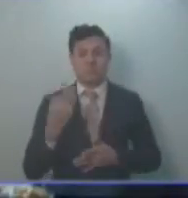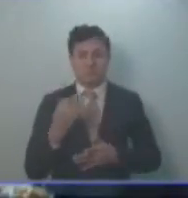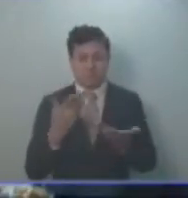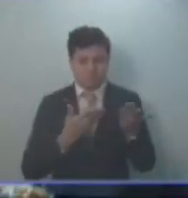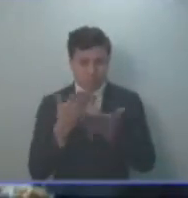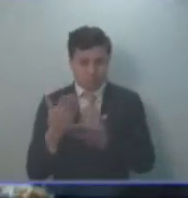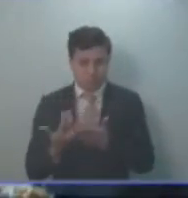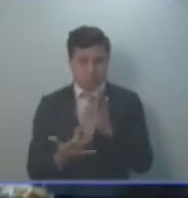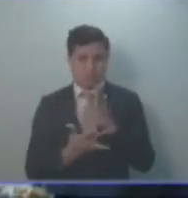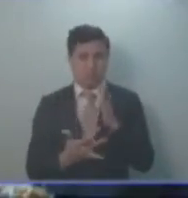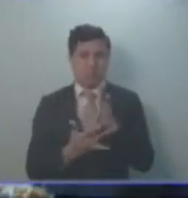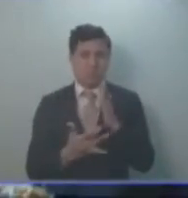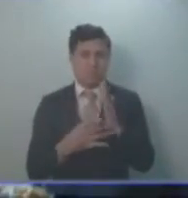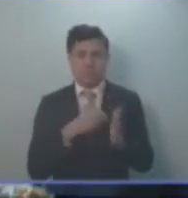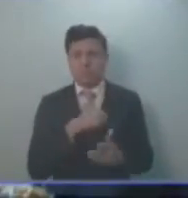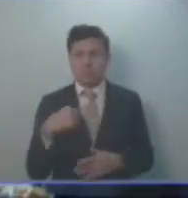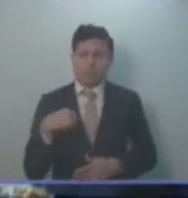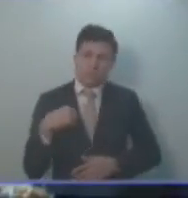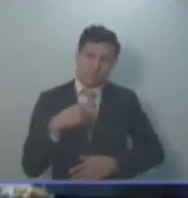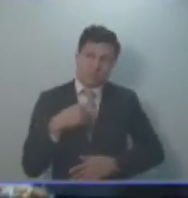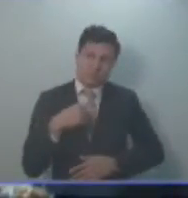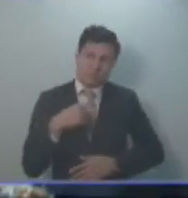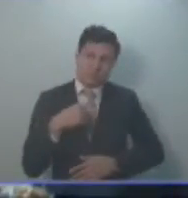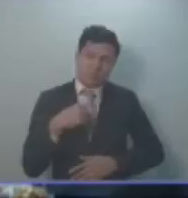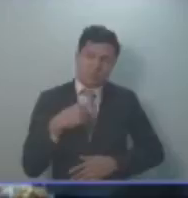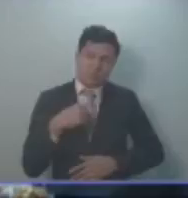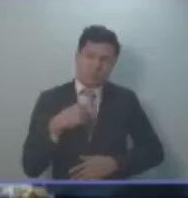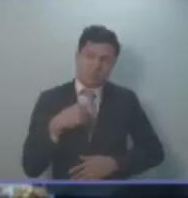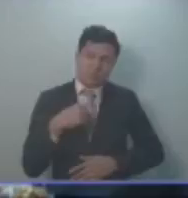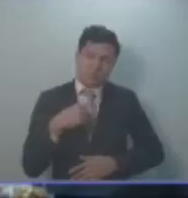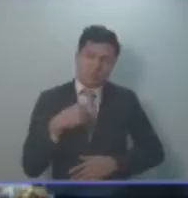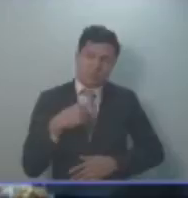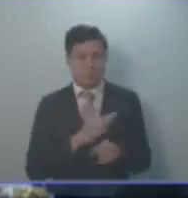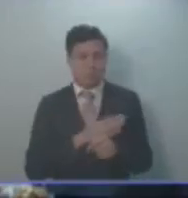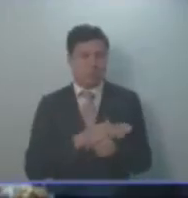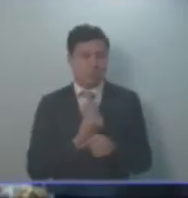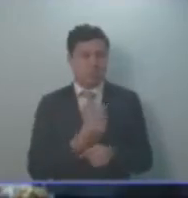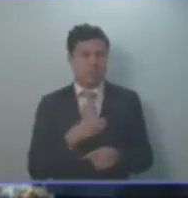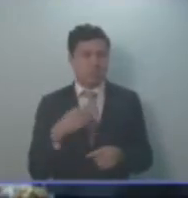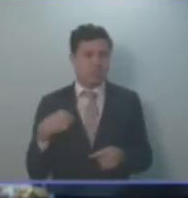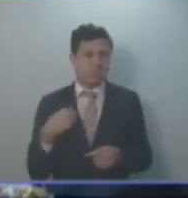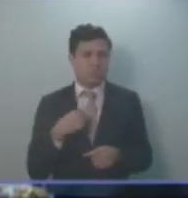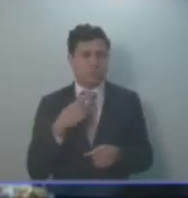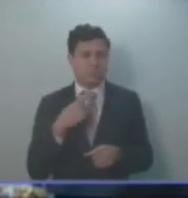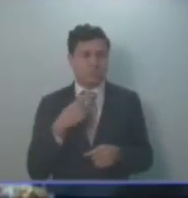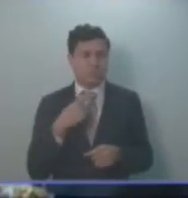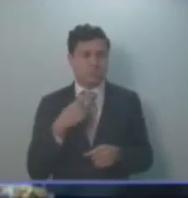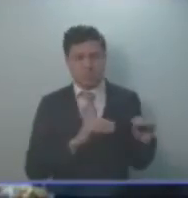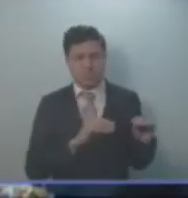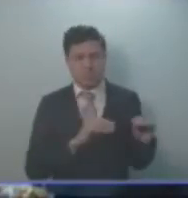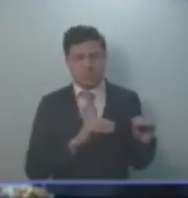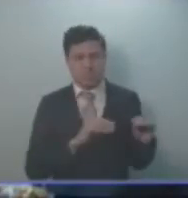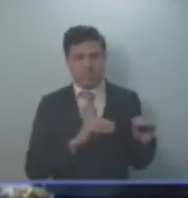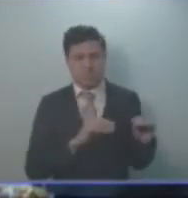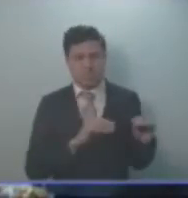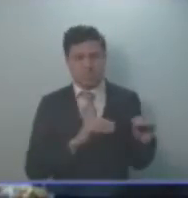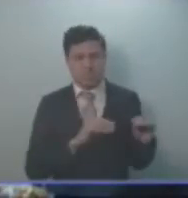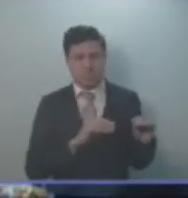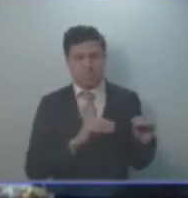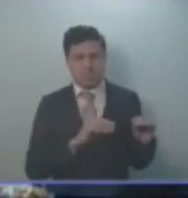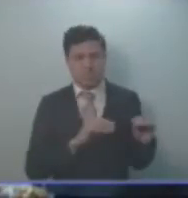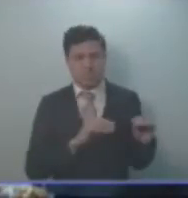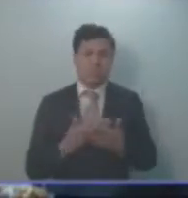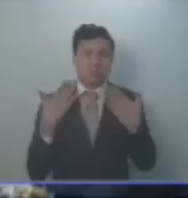atención técnica y médica especializada previa validación de su médico tratante, a trabajos que requieran